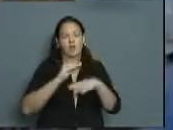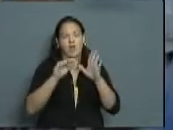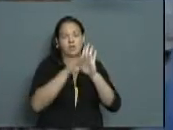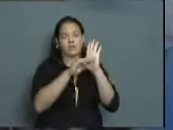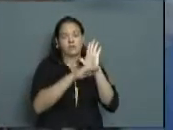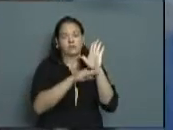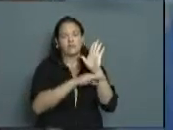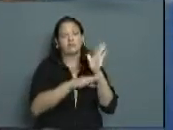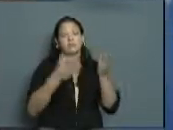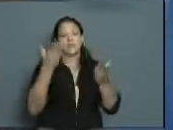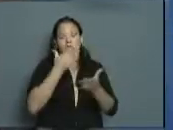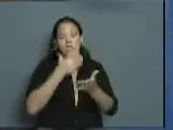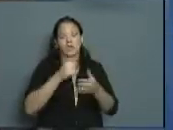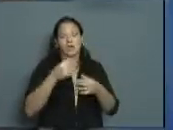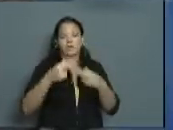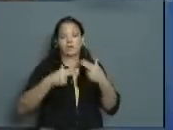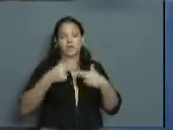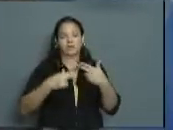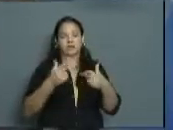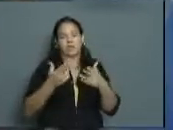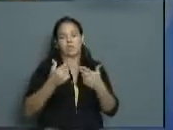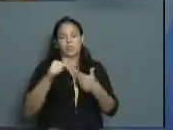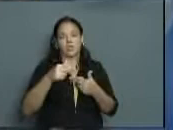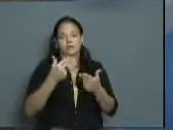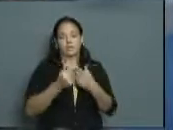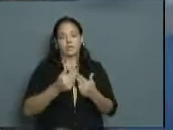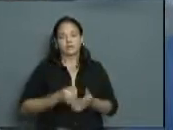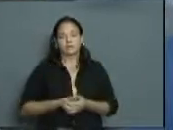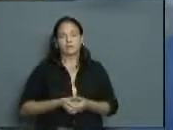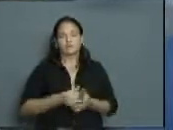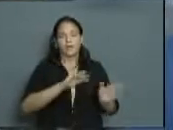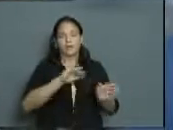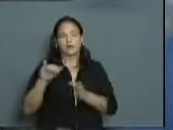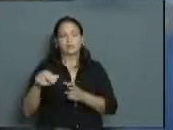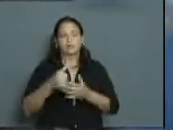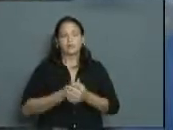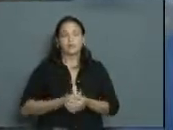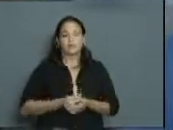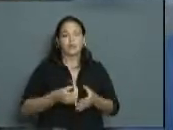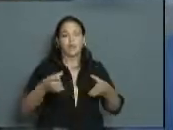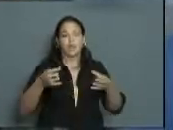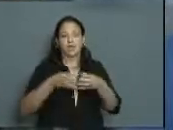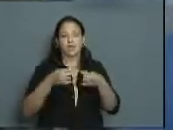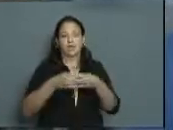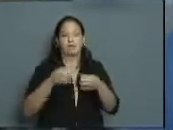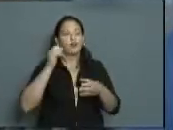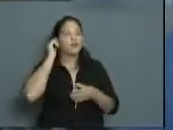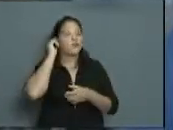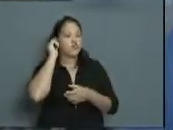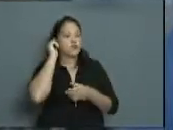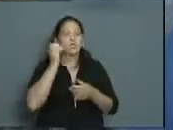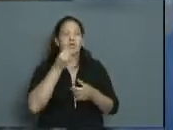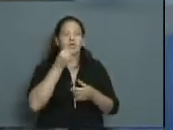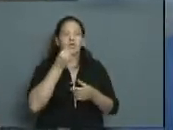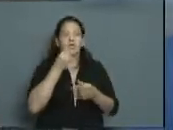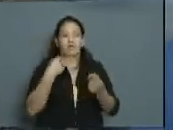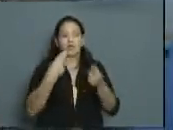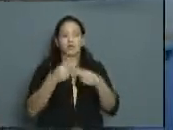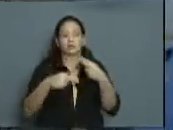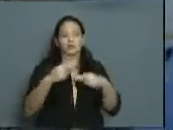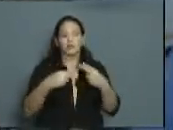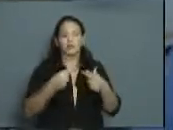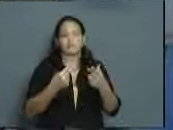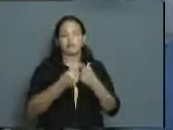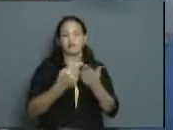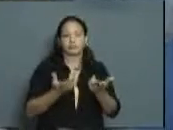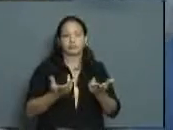de partida de esta liga. Por otra parte, el equipo femenino de Cuba enfrentará hoy al de México en la tercera jornada de la